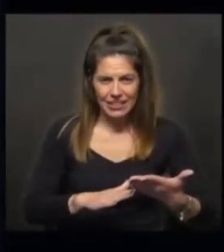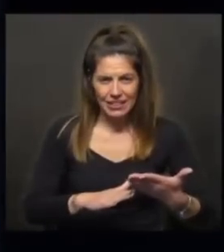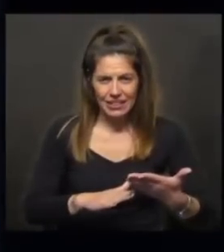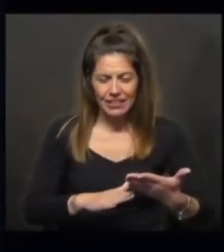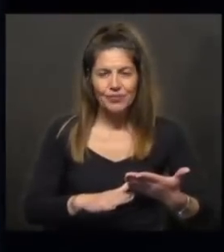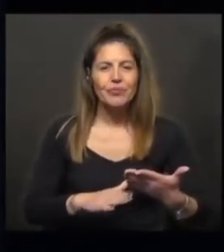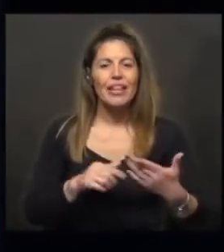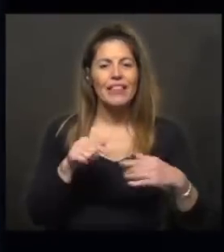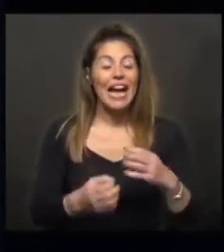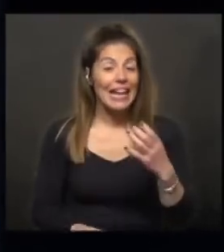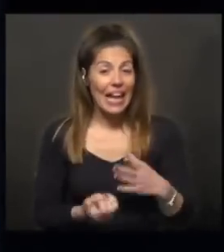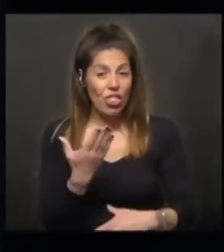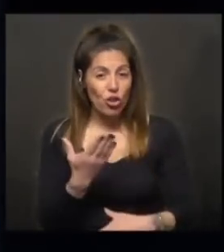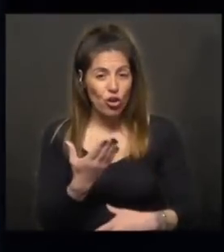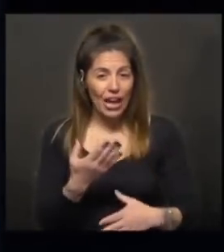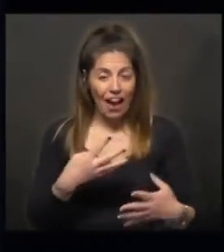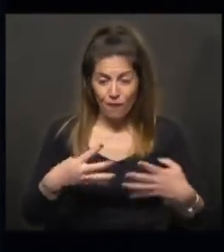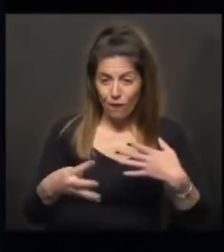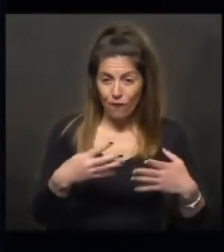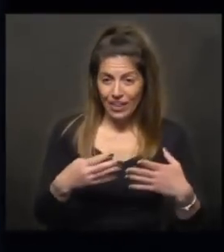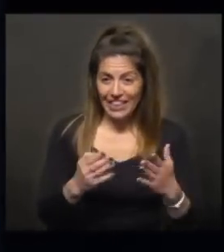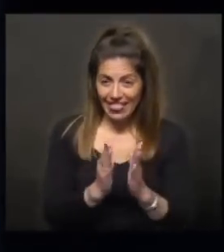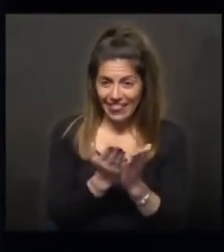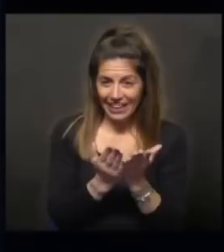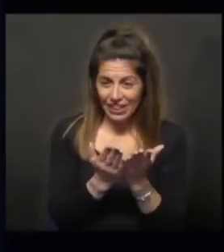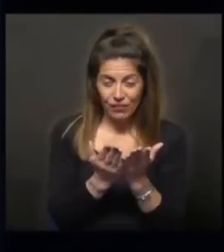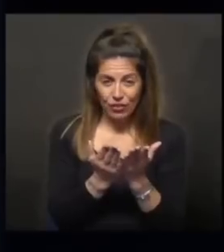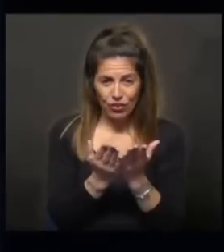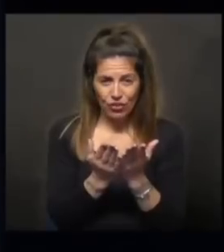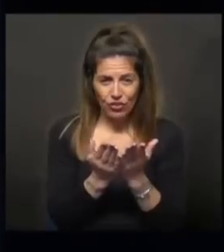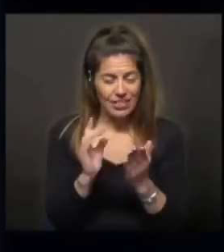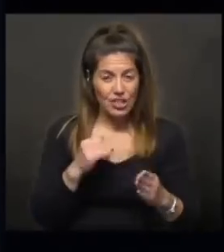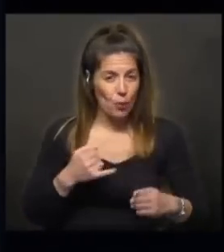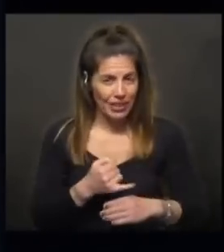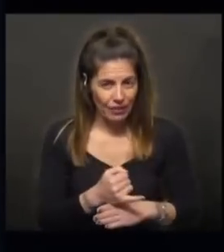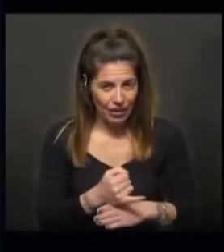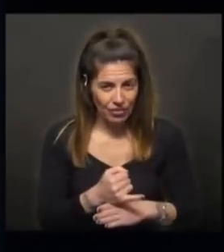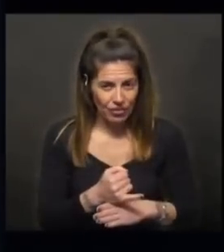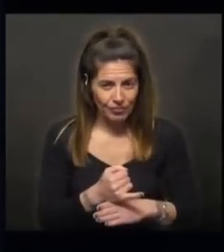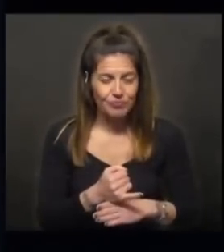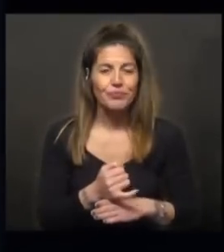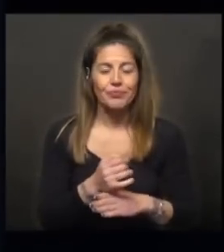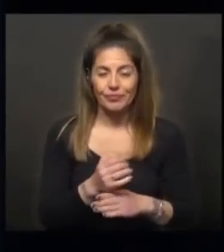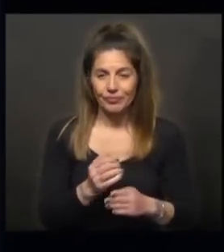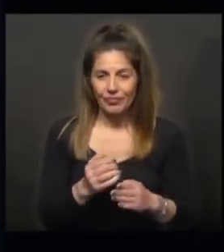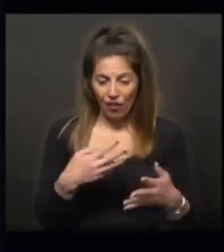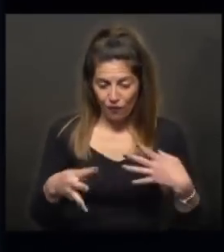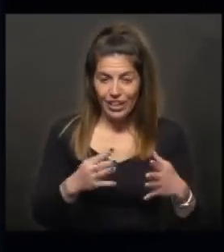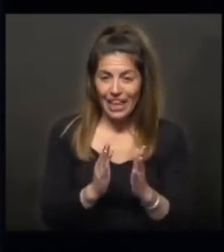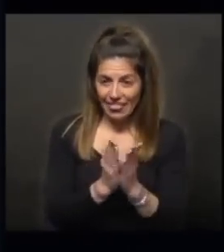que bueno fue la creadora de la feria del libro no si no me equivoco grabados este